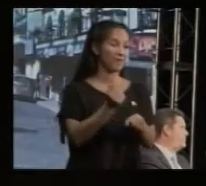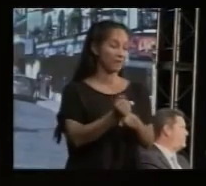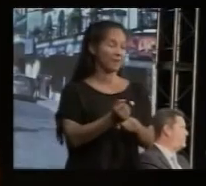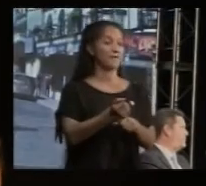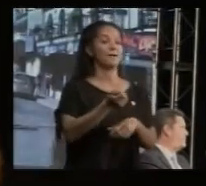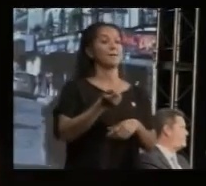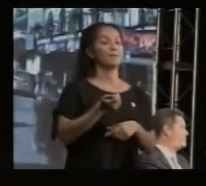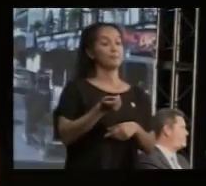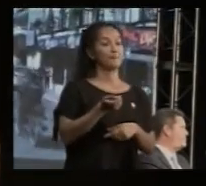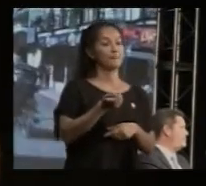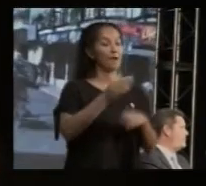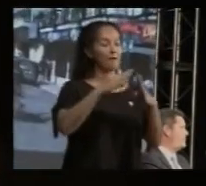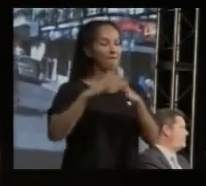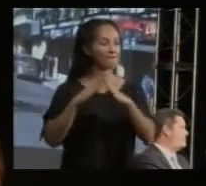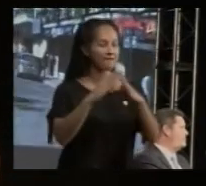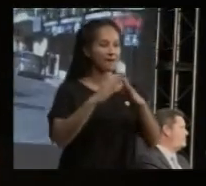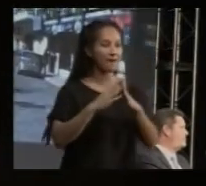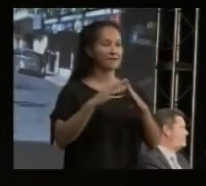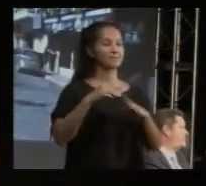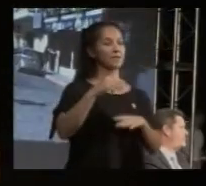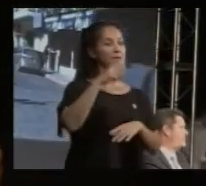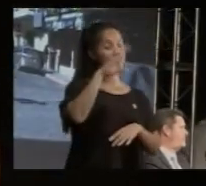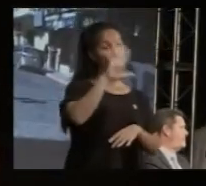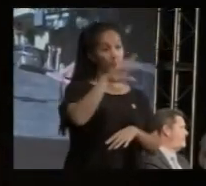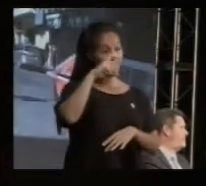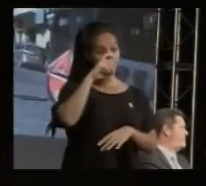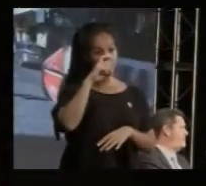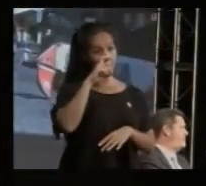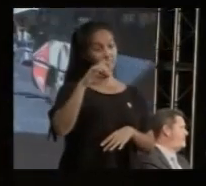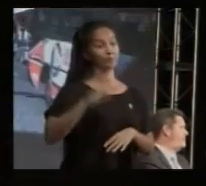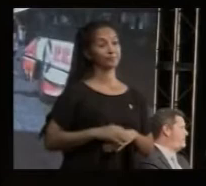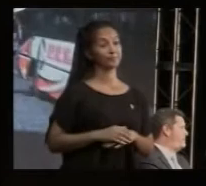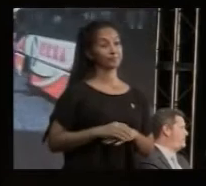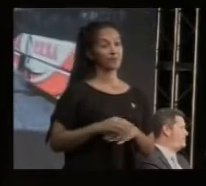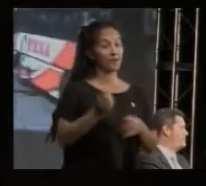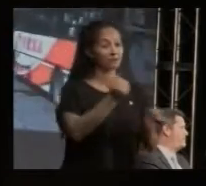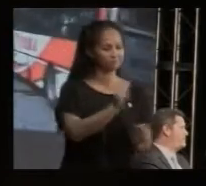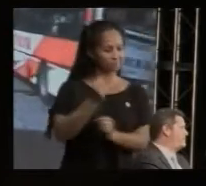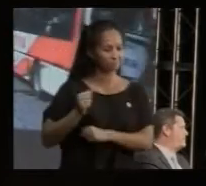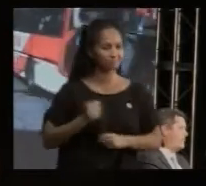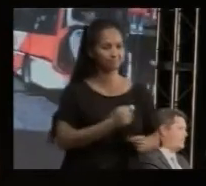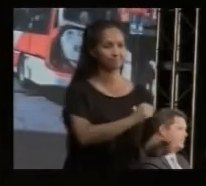inmobiliaria apenas cubre el 54% del costo de la limpieza y lo recaudado en la